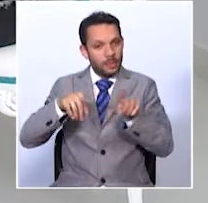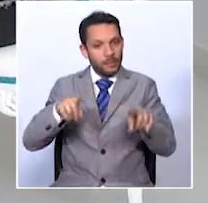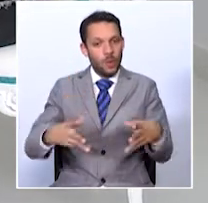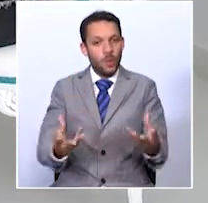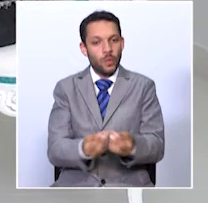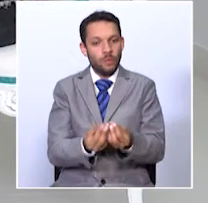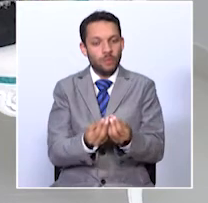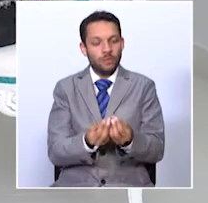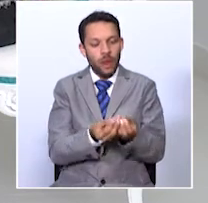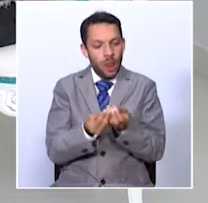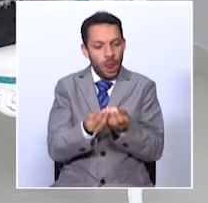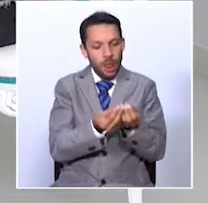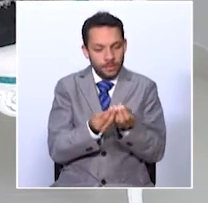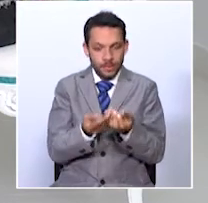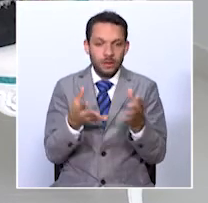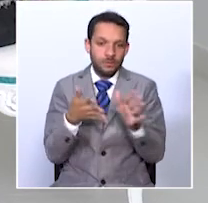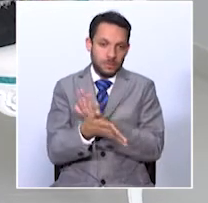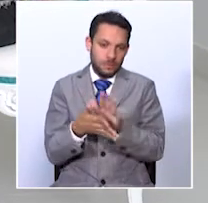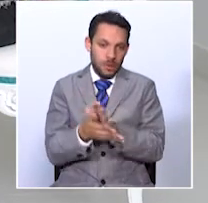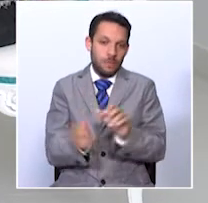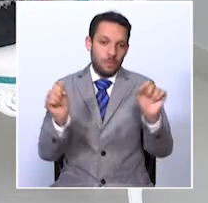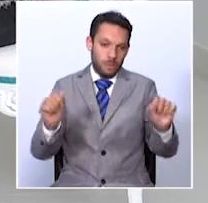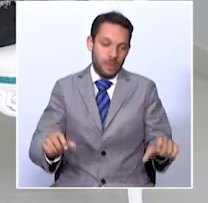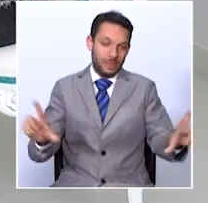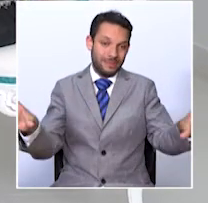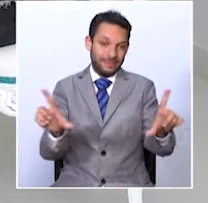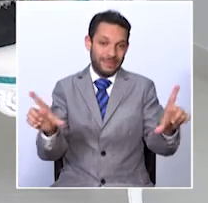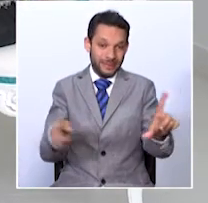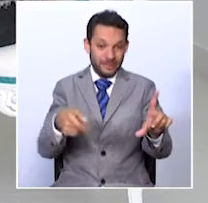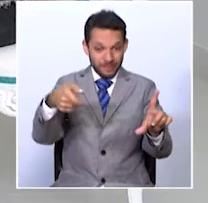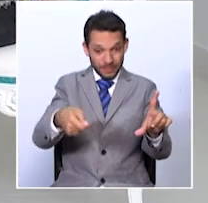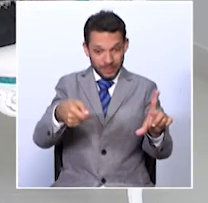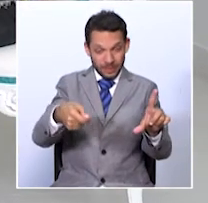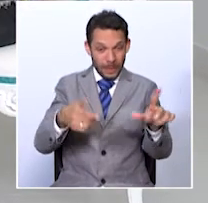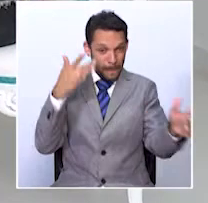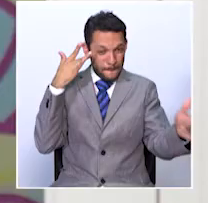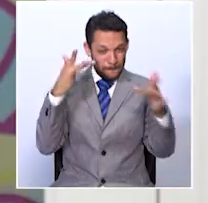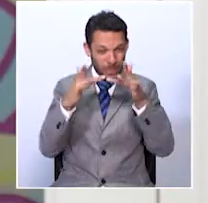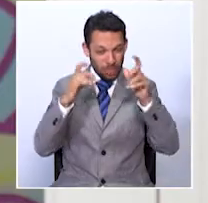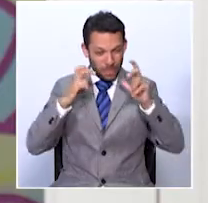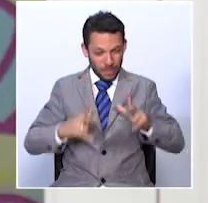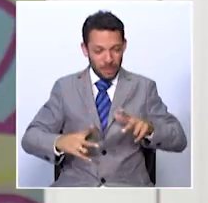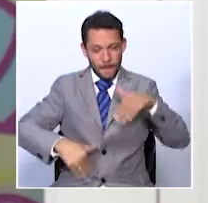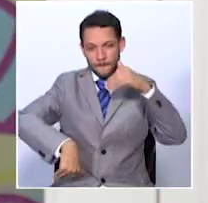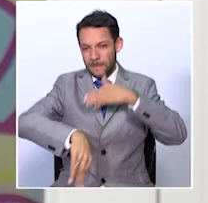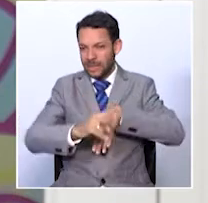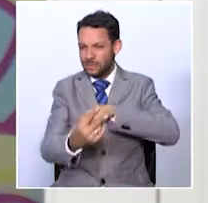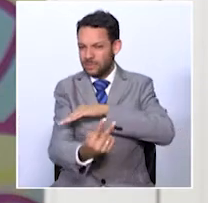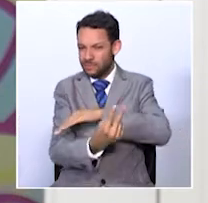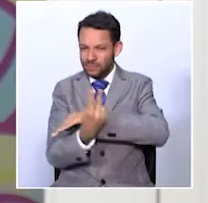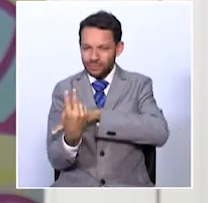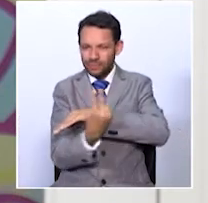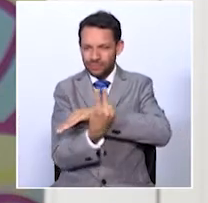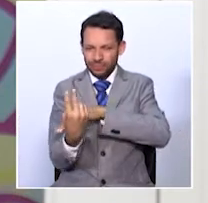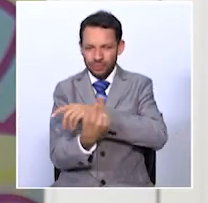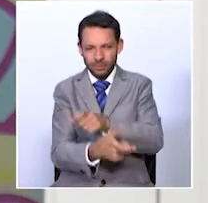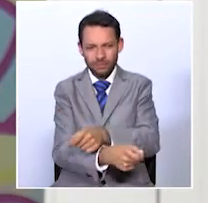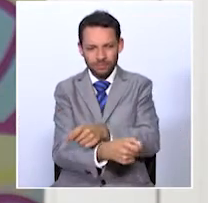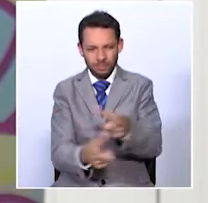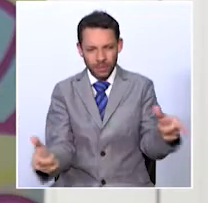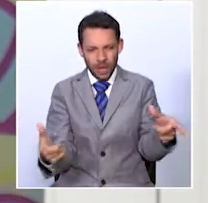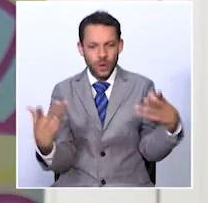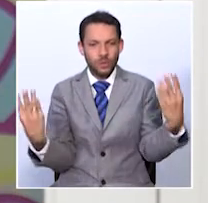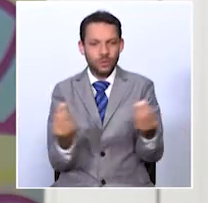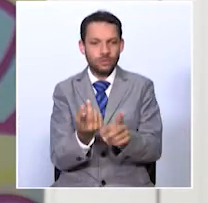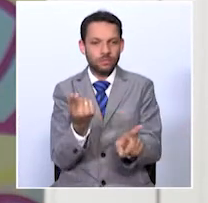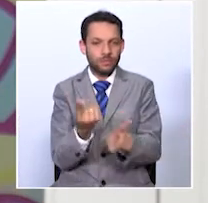porque han permitido que este espacio cada vez tenga más sintonía y que nosotros podamos